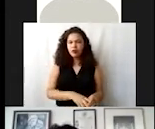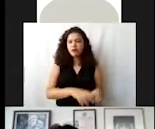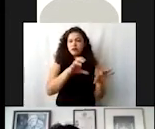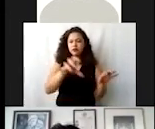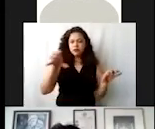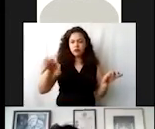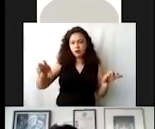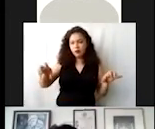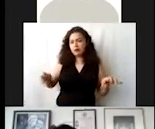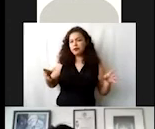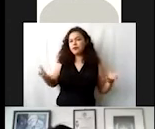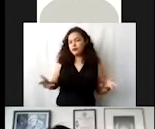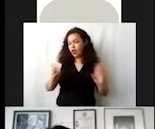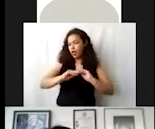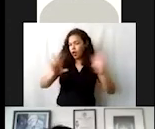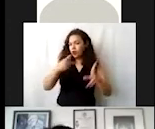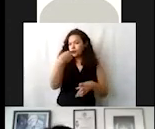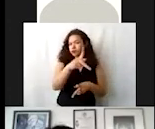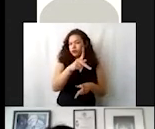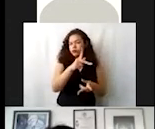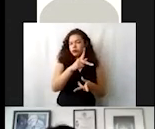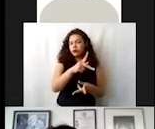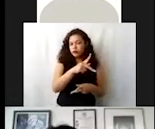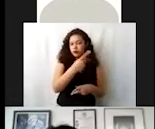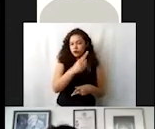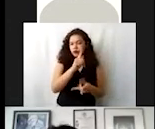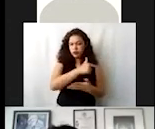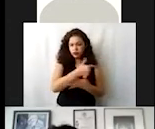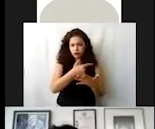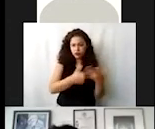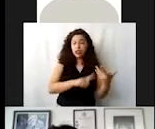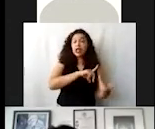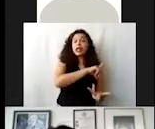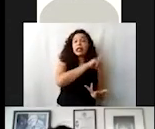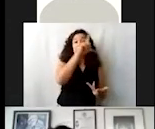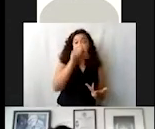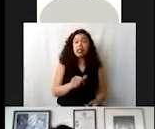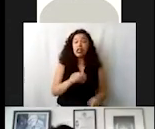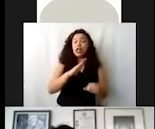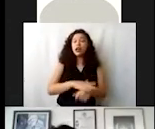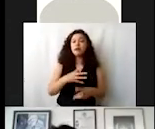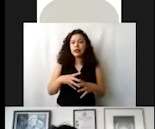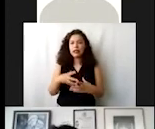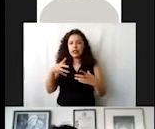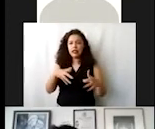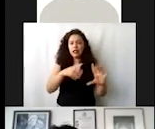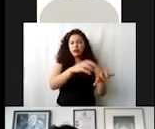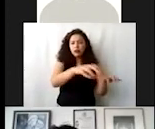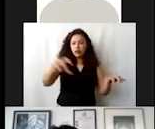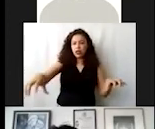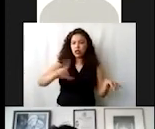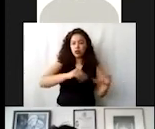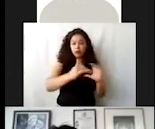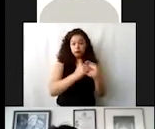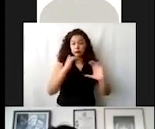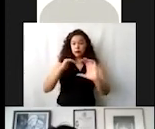llevar su contabilidad y después concentrarlo a la casa matriz, que es la que va a ser el consolidado, ¿sí?